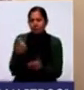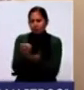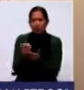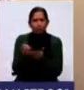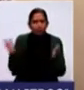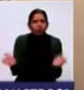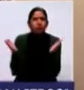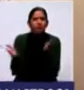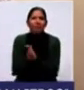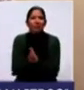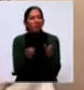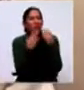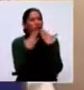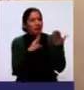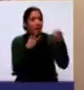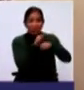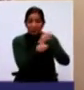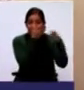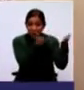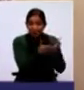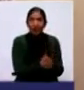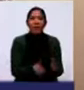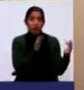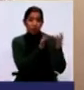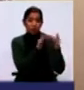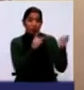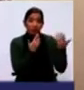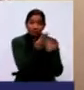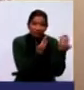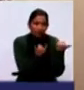economía. Le agradecemos mucho, viceministra Eliana Ampuero, por este contacto